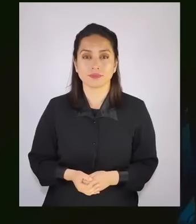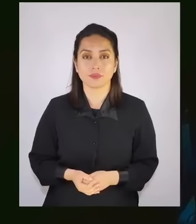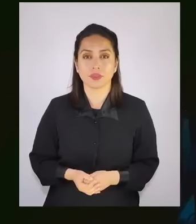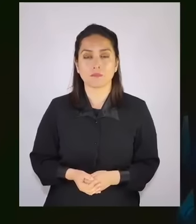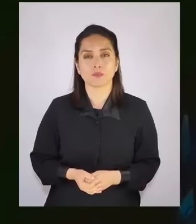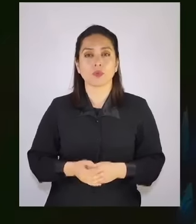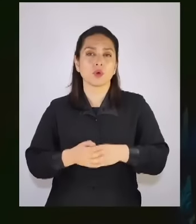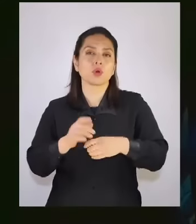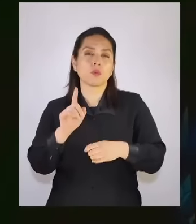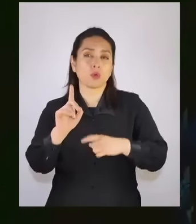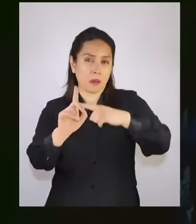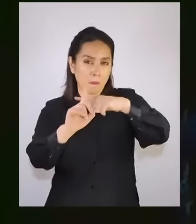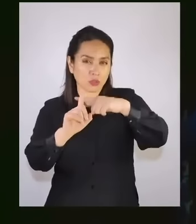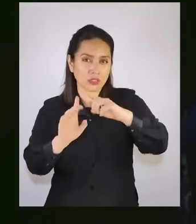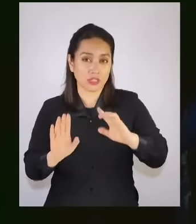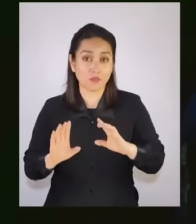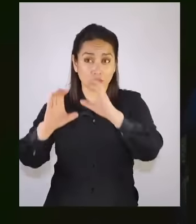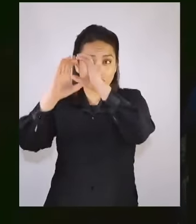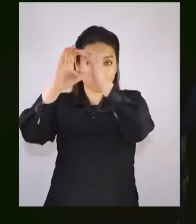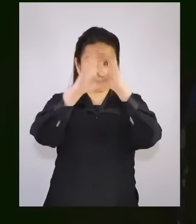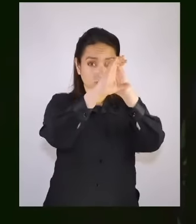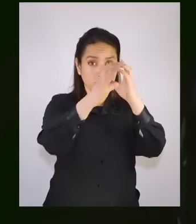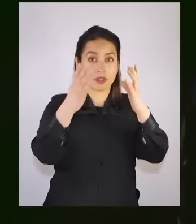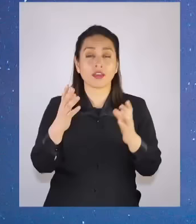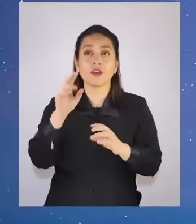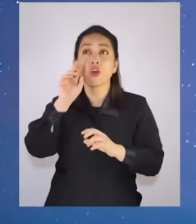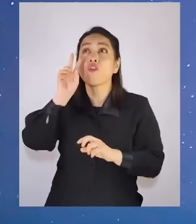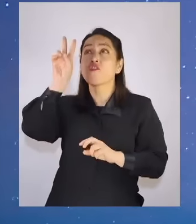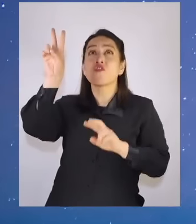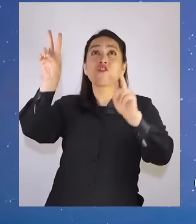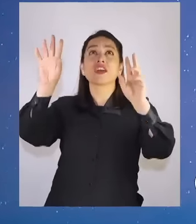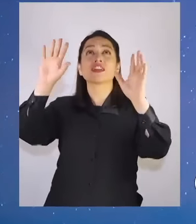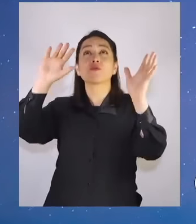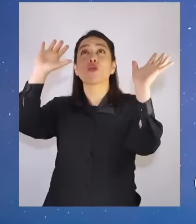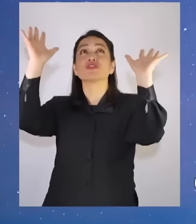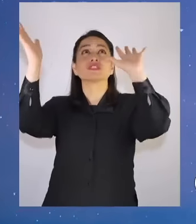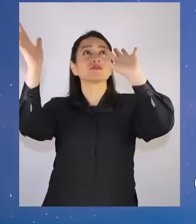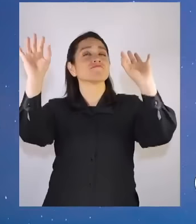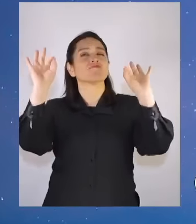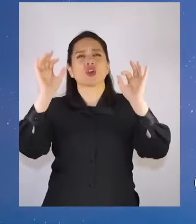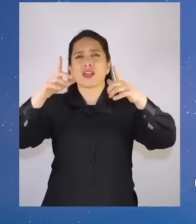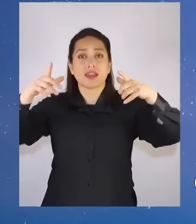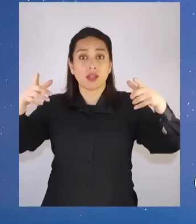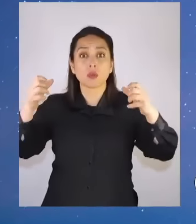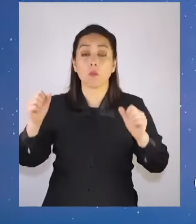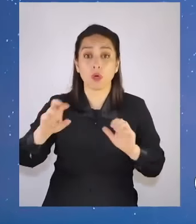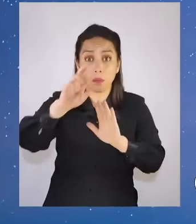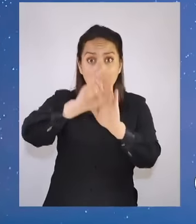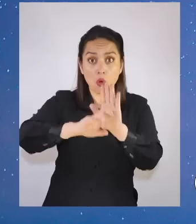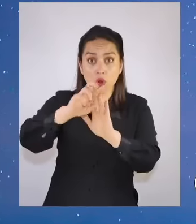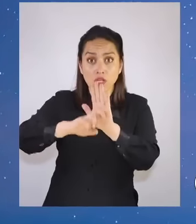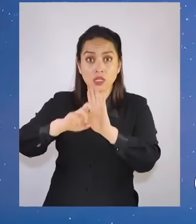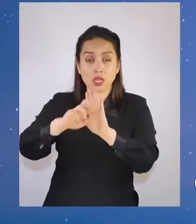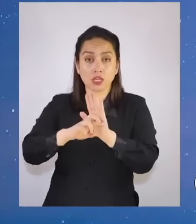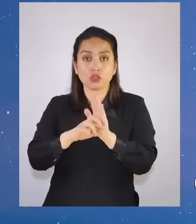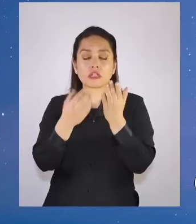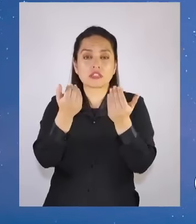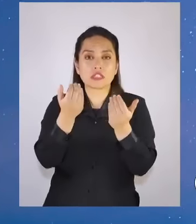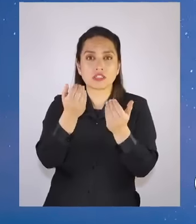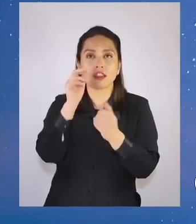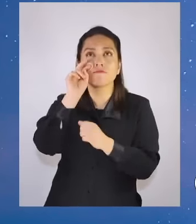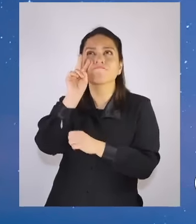Una de las ventajas de estos telescopios es que el campo de visión en el cielo es muy grande, así que tú puedes hacer proyectos donde necesitas tú